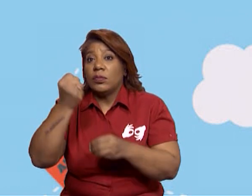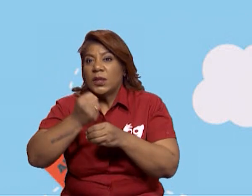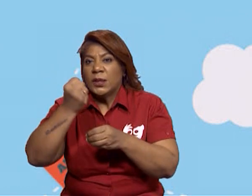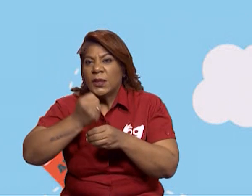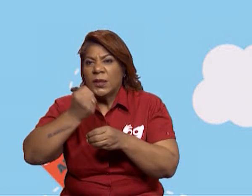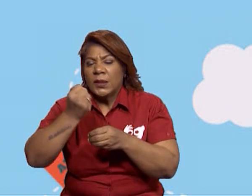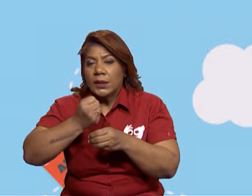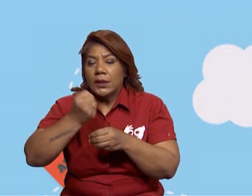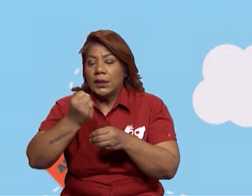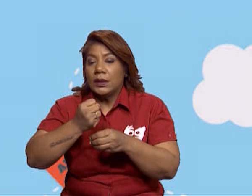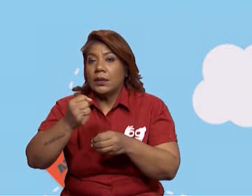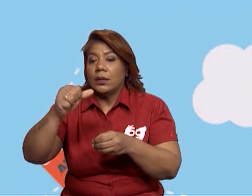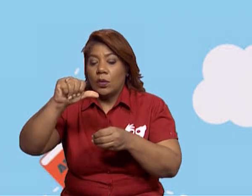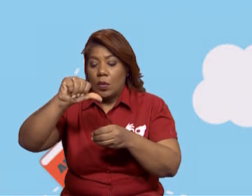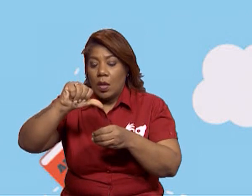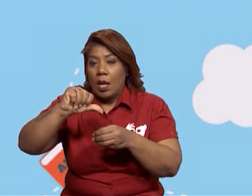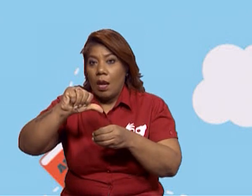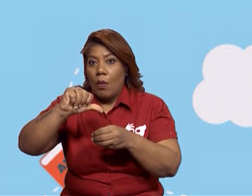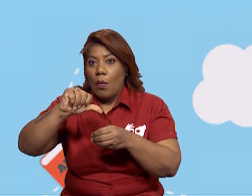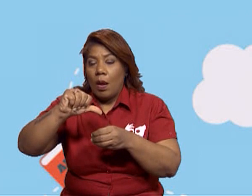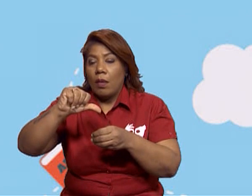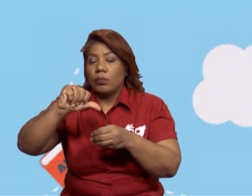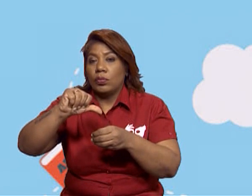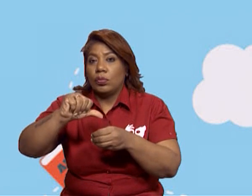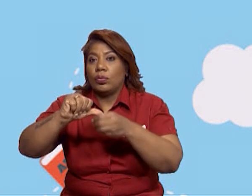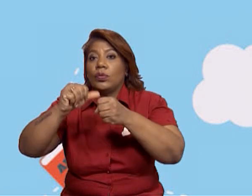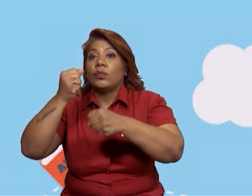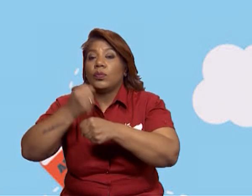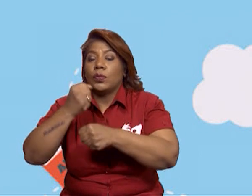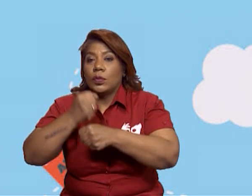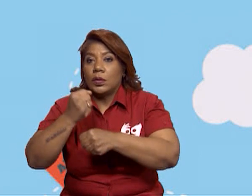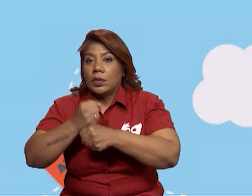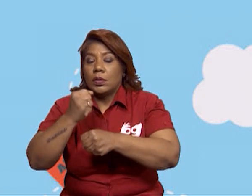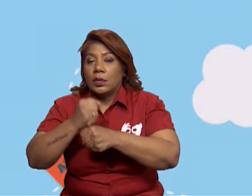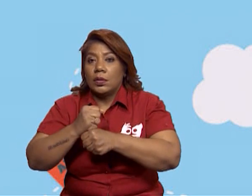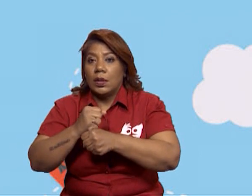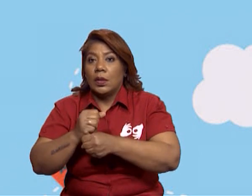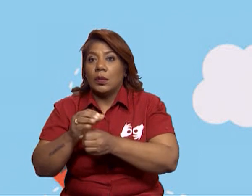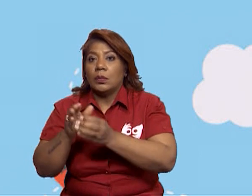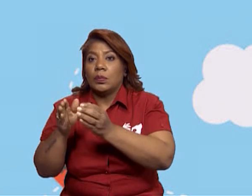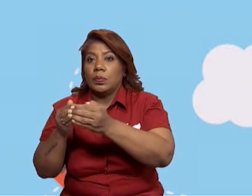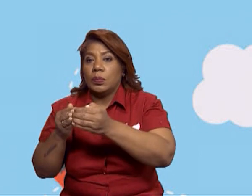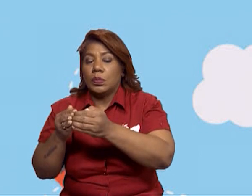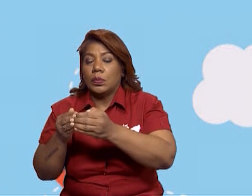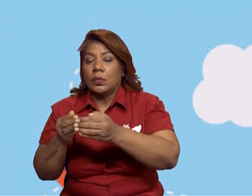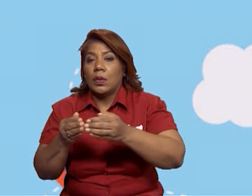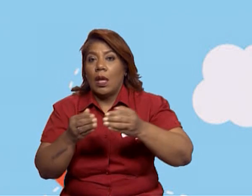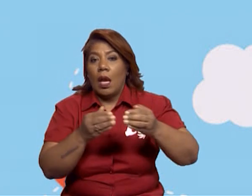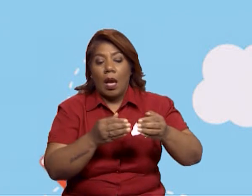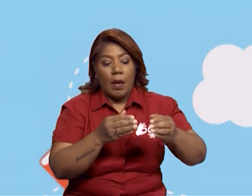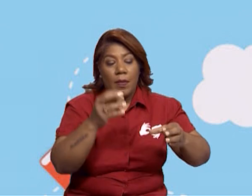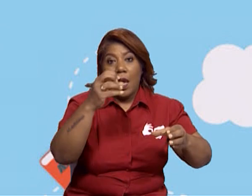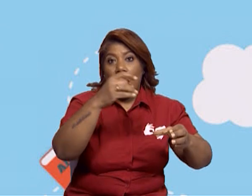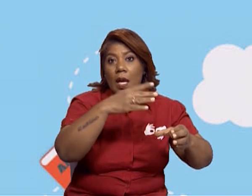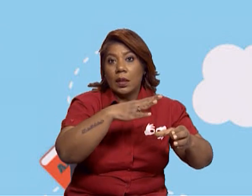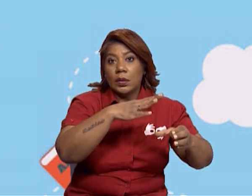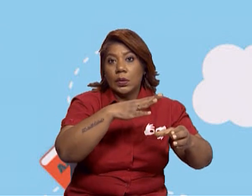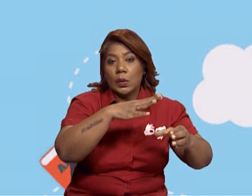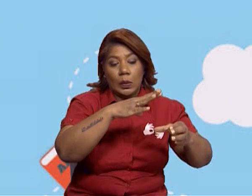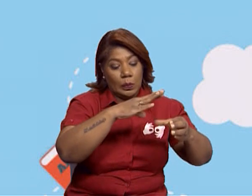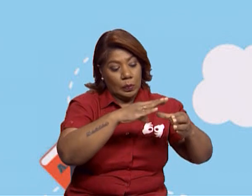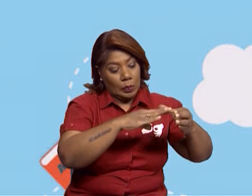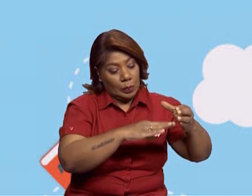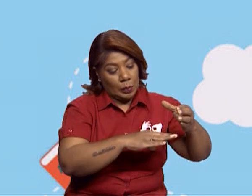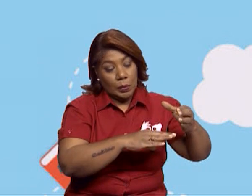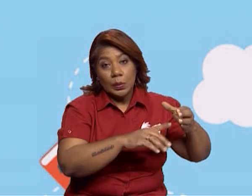agua sólida, gana calor a una temperatura de 0 grados, se derretirá y convertirá en líquido. Y